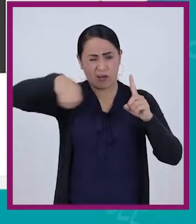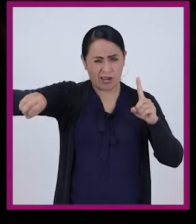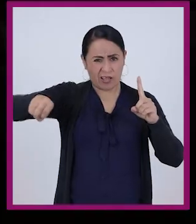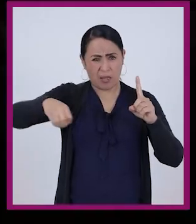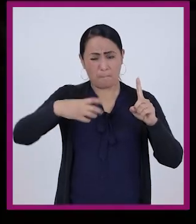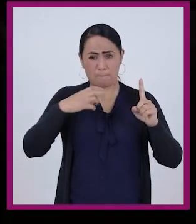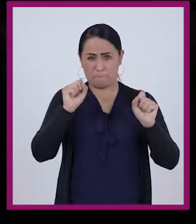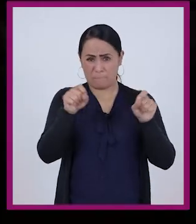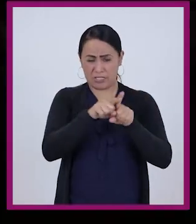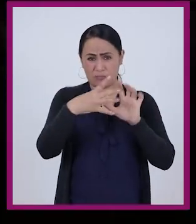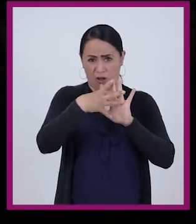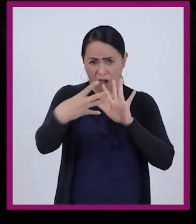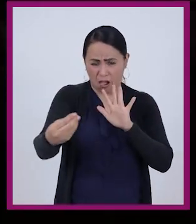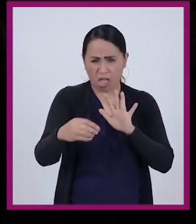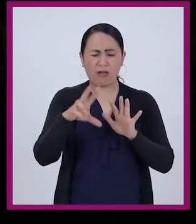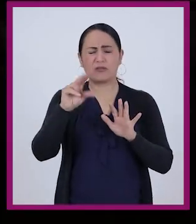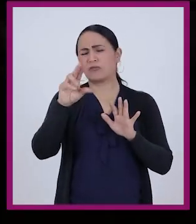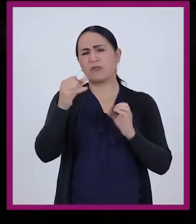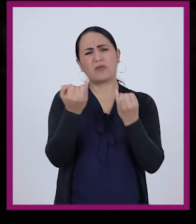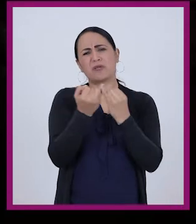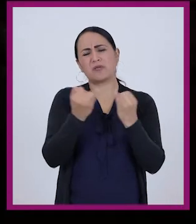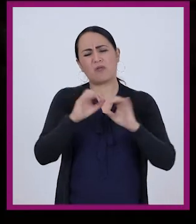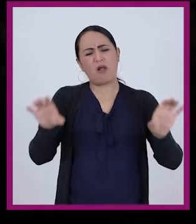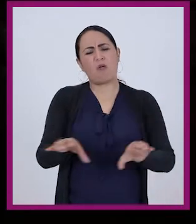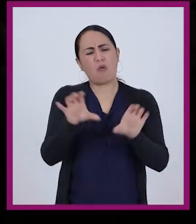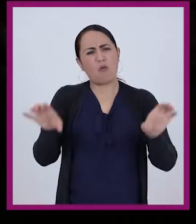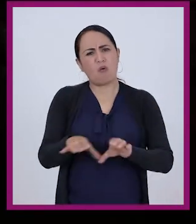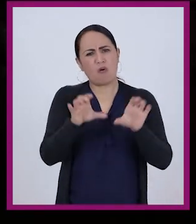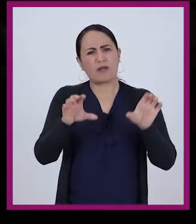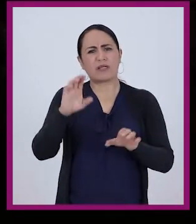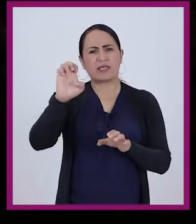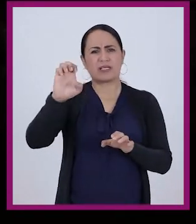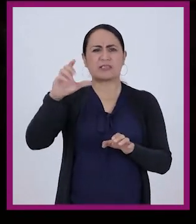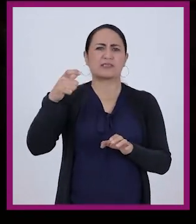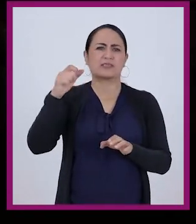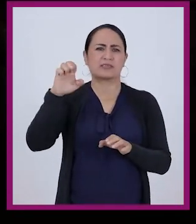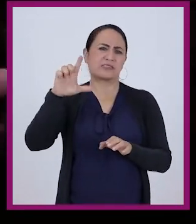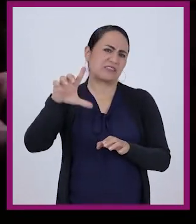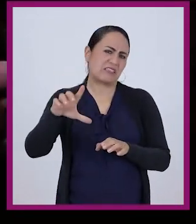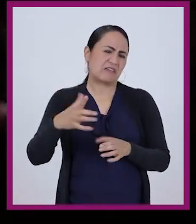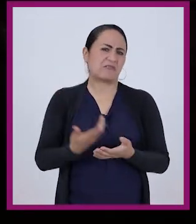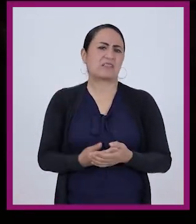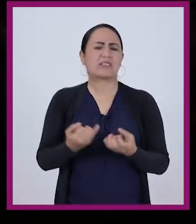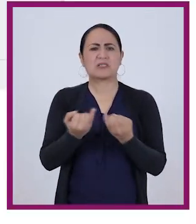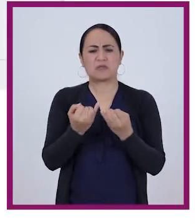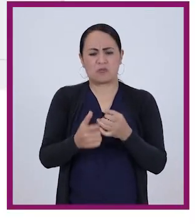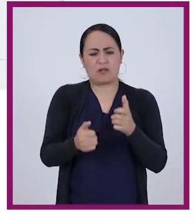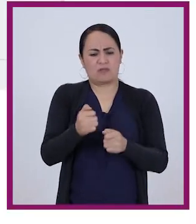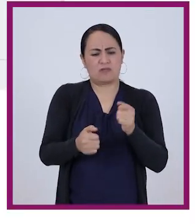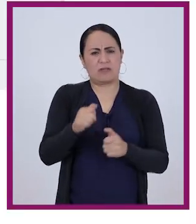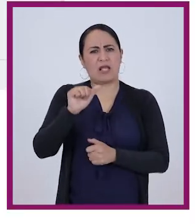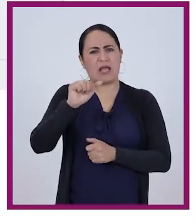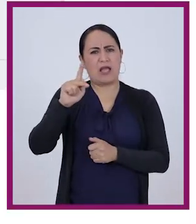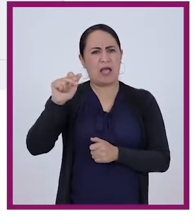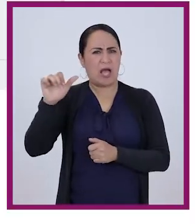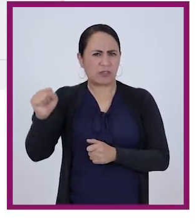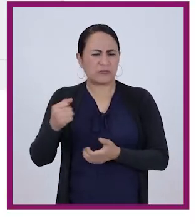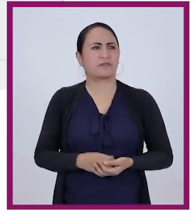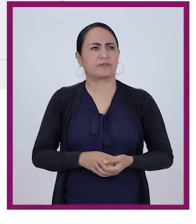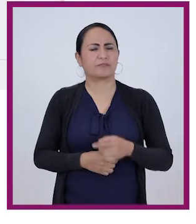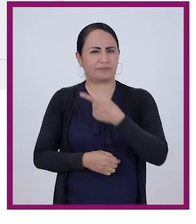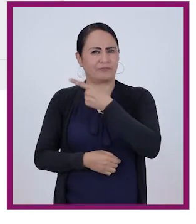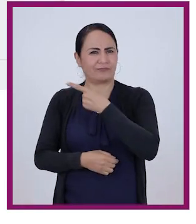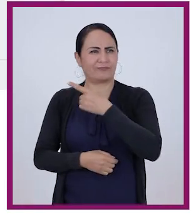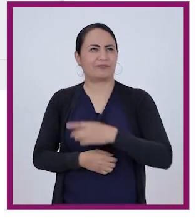necesidades. No es una camisa de fuerza. Y diseñarlo a su gusto en algún procesador de texto u hoja de cálculo. Incluso hay aplicaciones